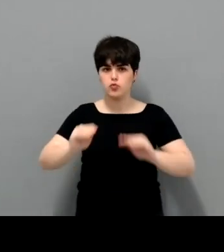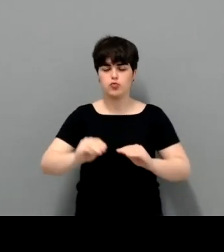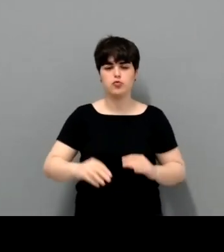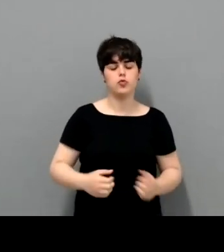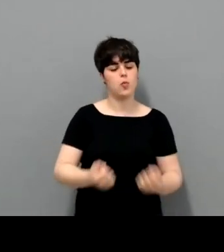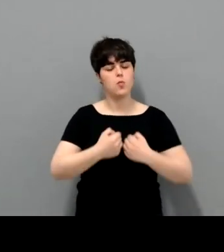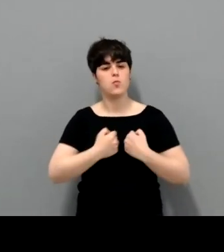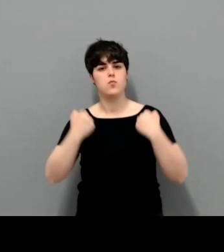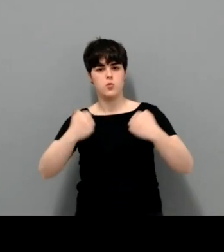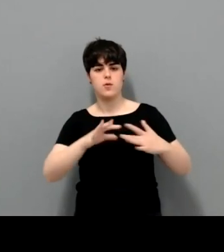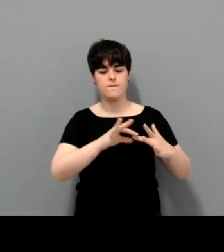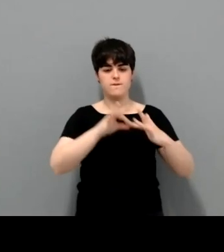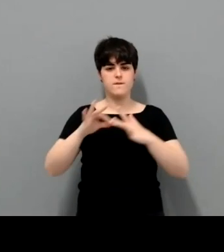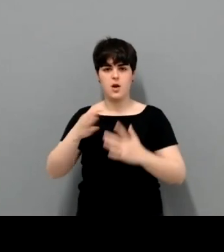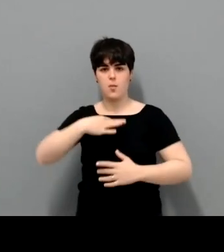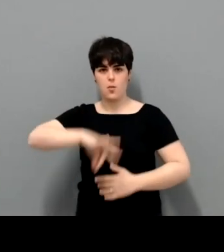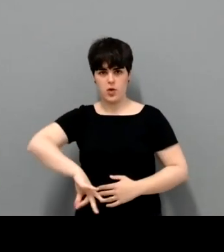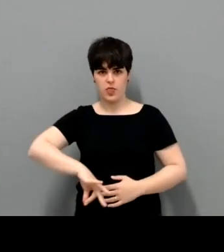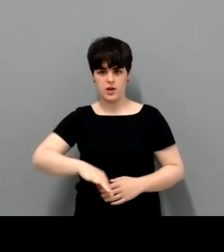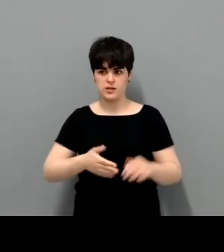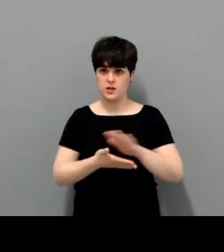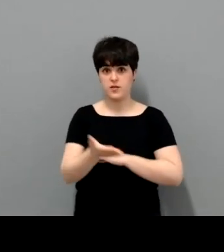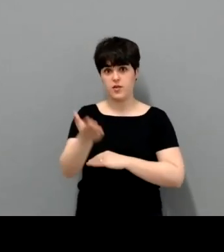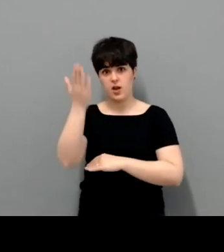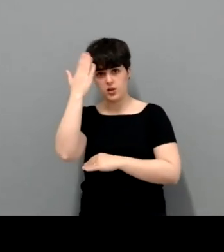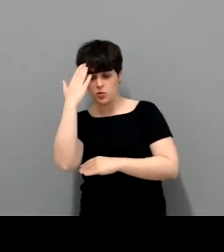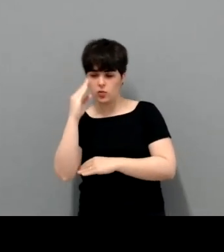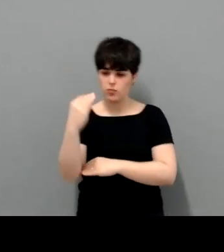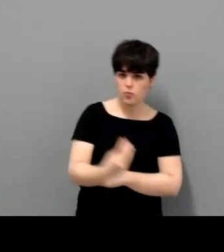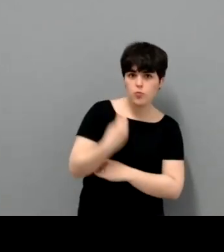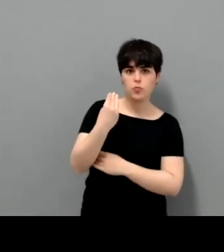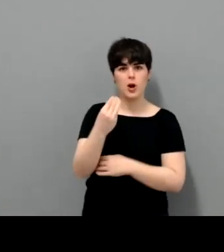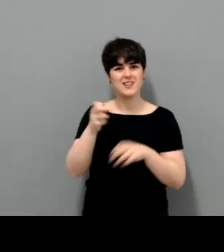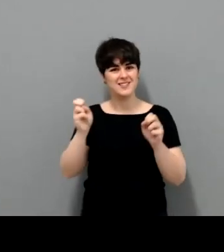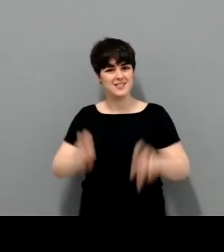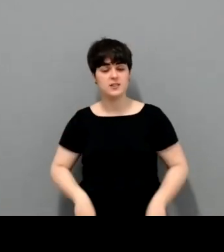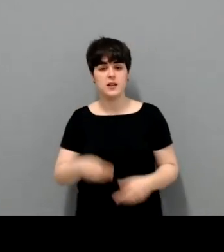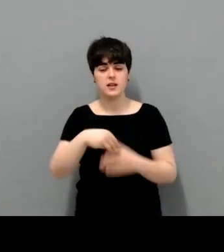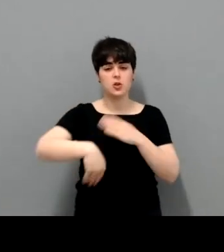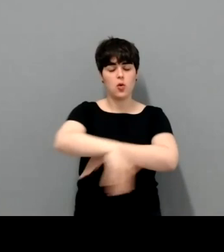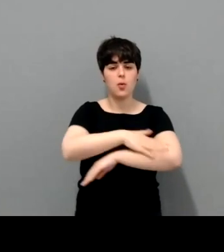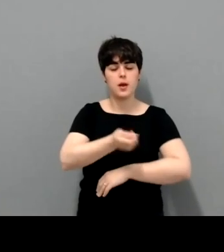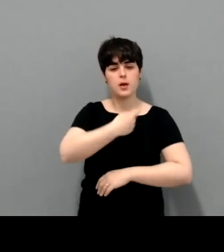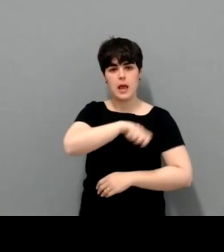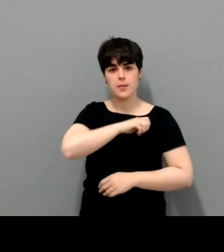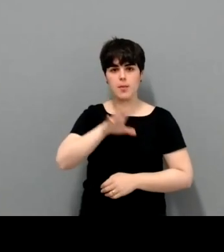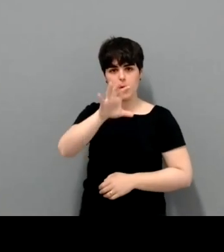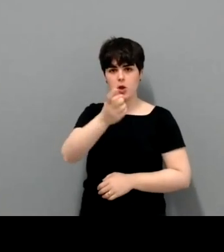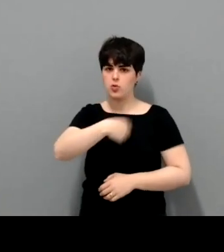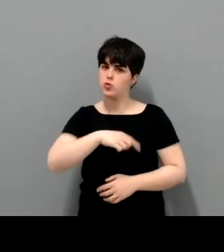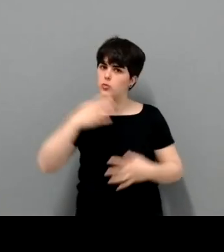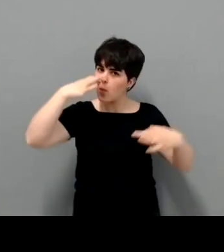en primera persona y sin tutelas opresoras. En el Gobierno de España nos estamos tomando en